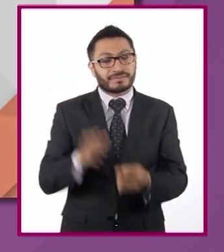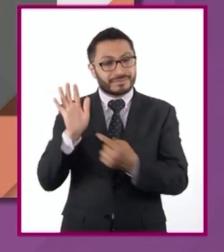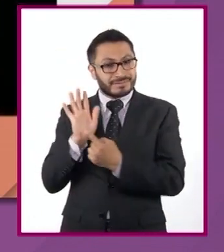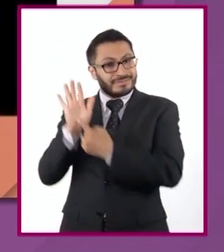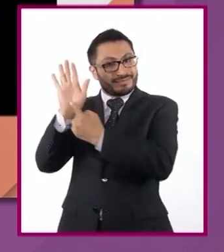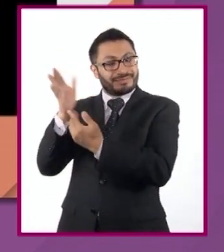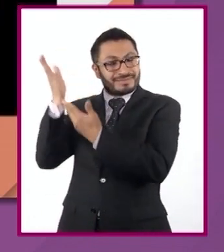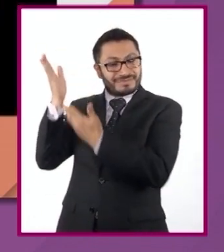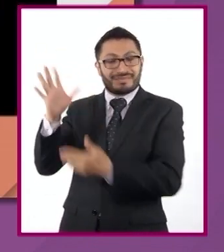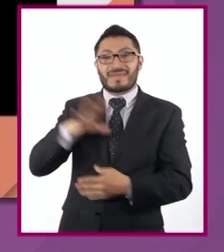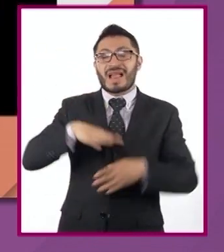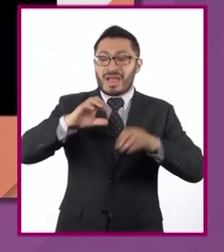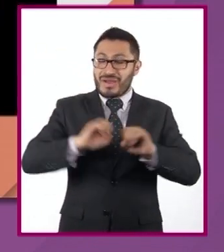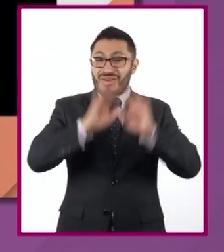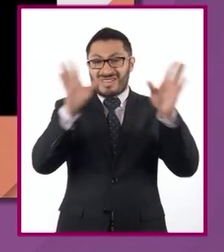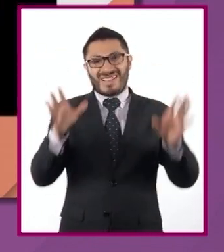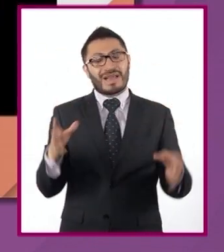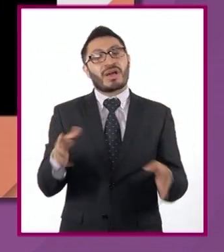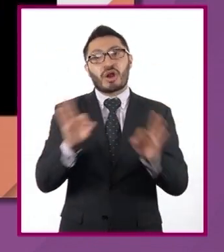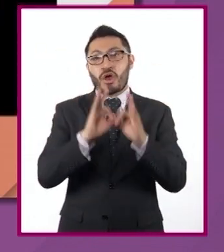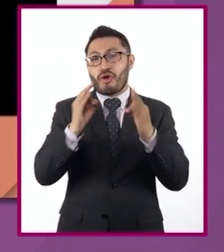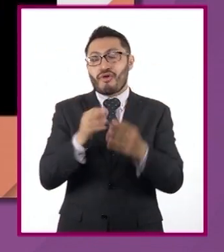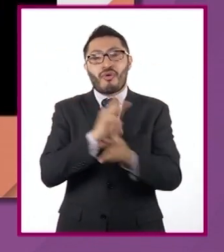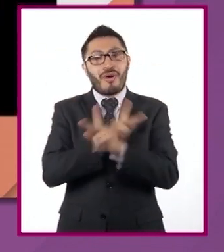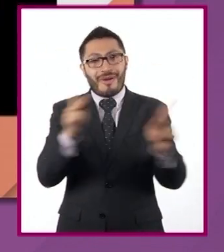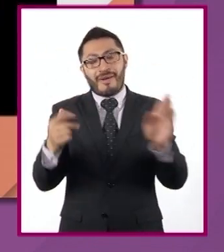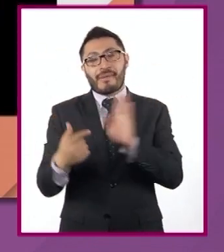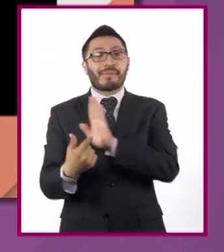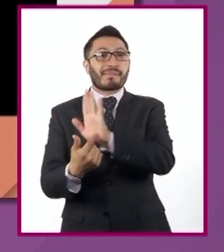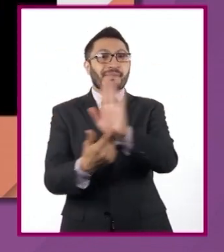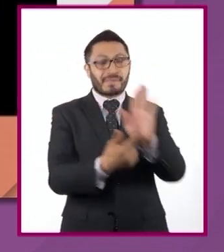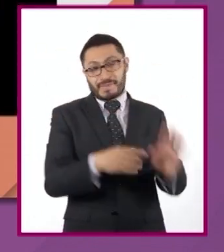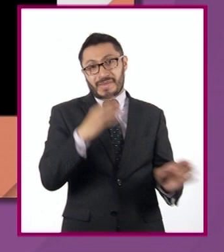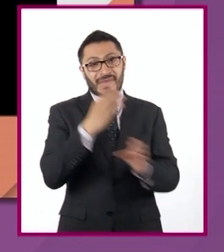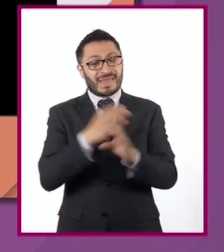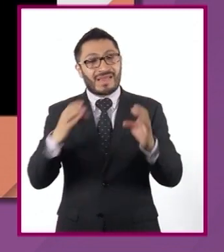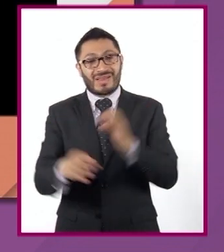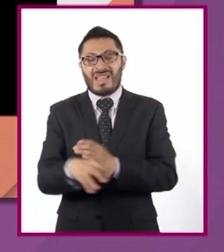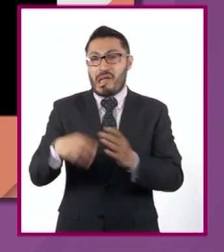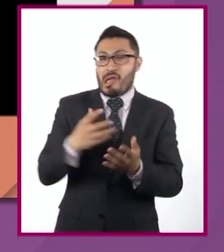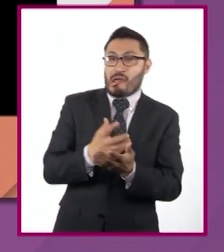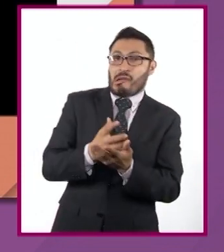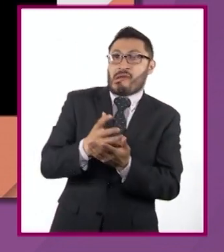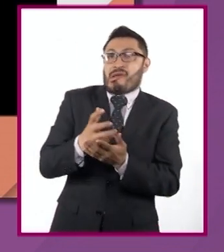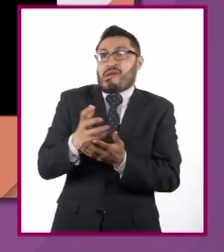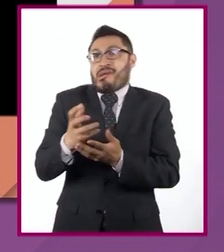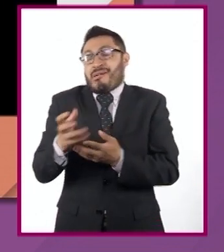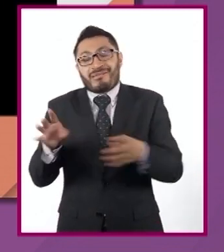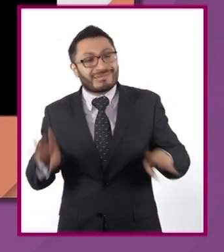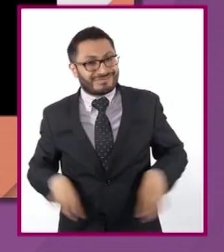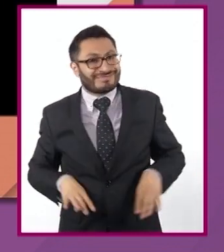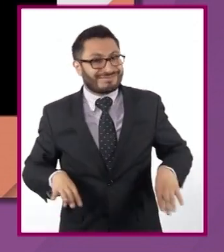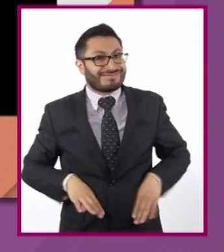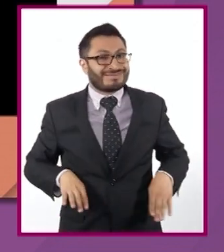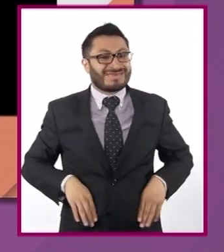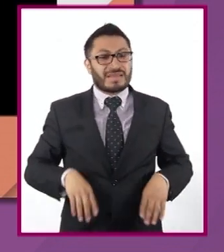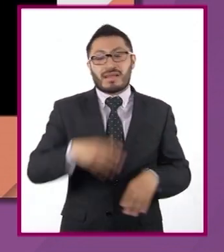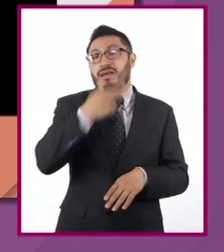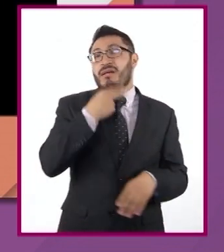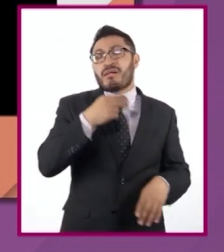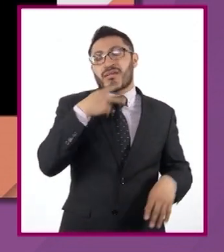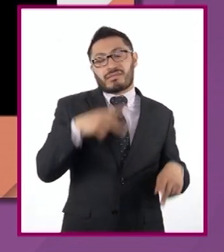me queda más claro cómo la publicidad nos muestra su producto exagerando sus propiedades. De ser un